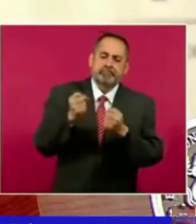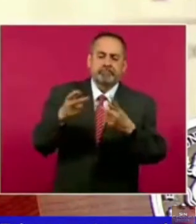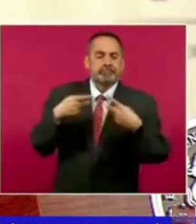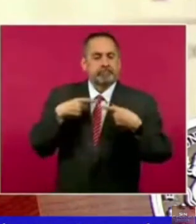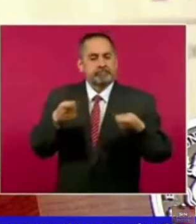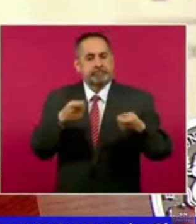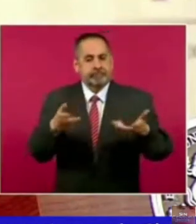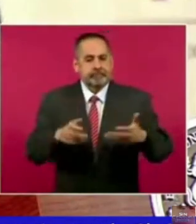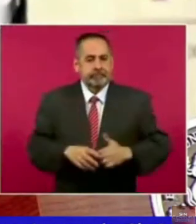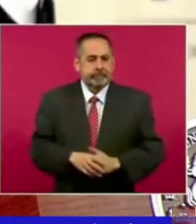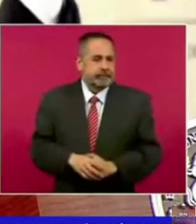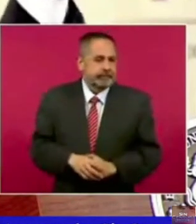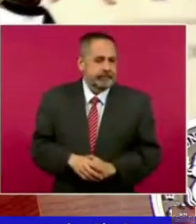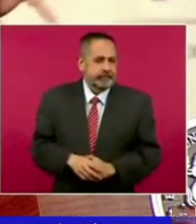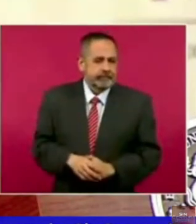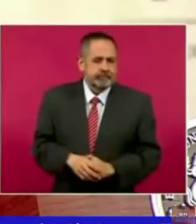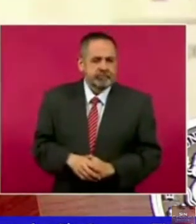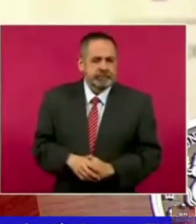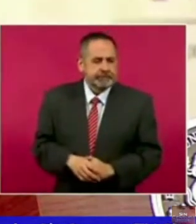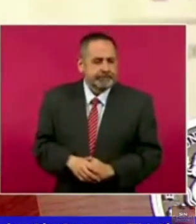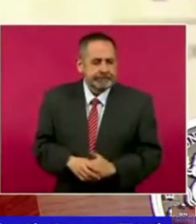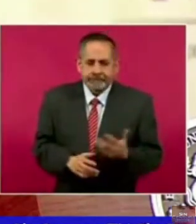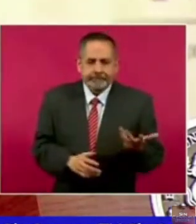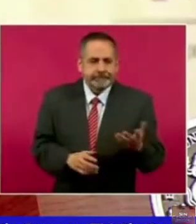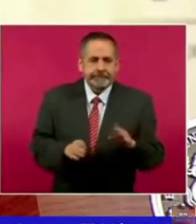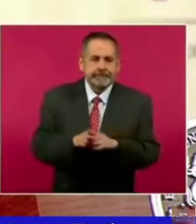Pues mucho gobierno es